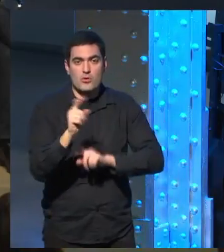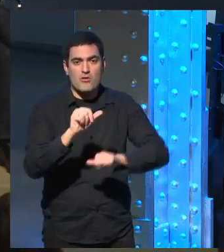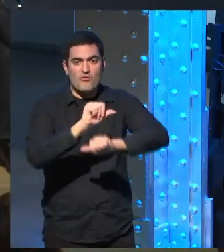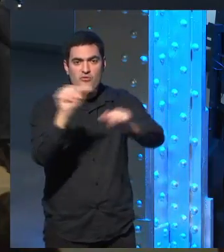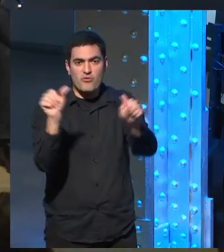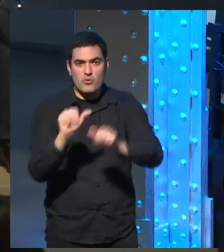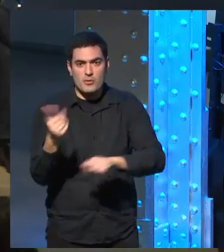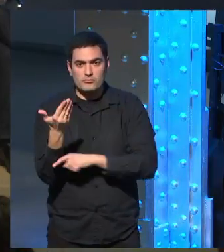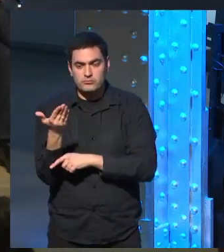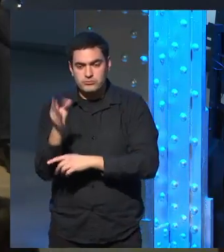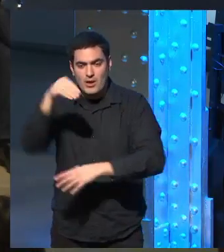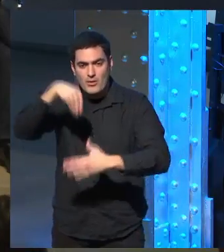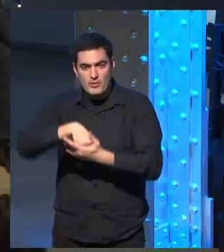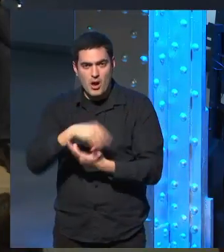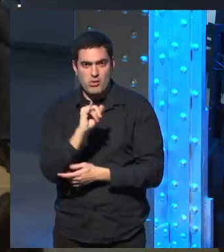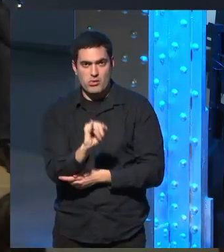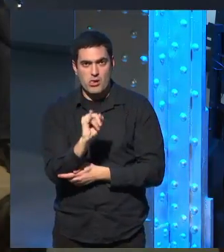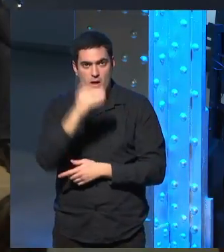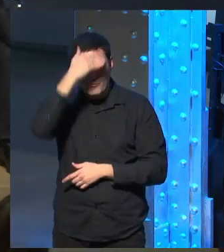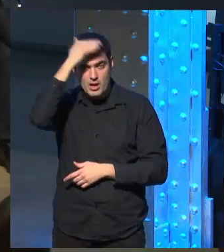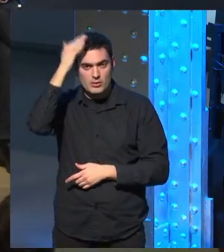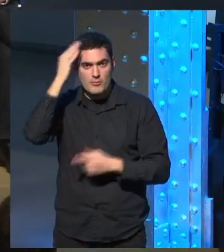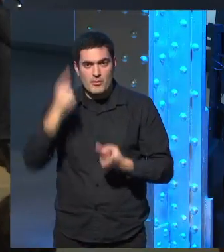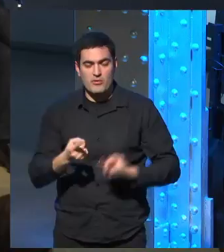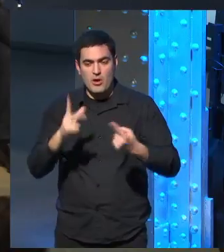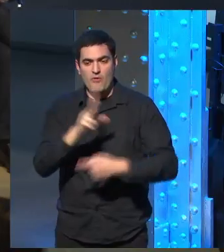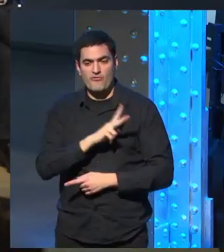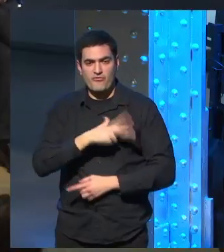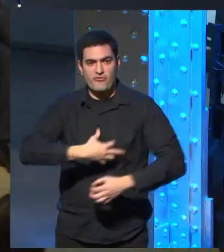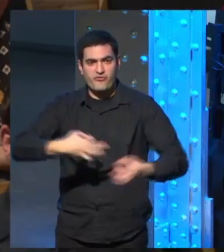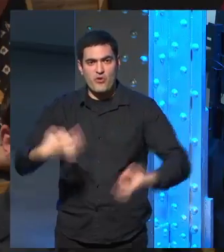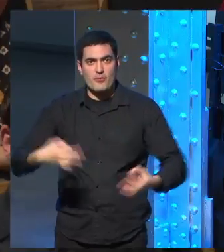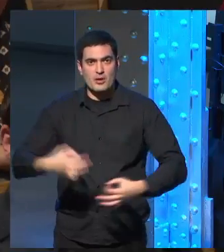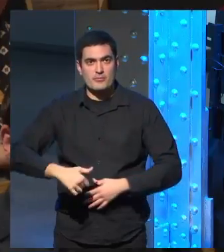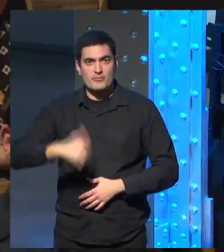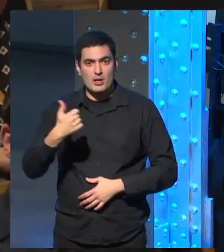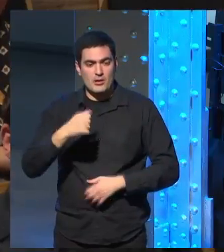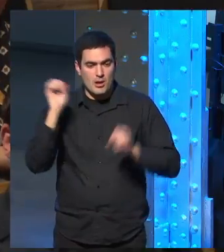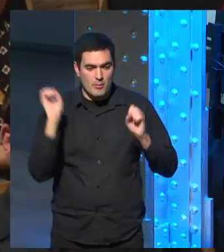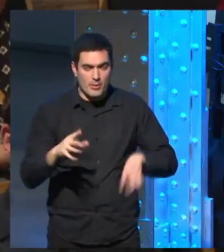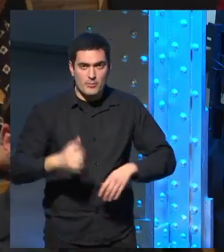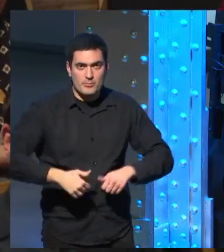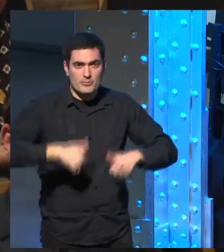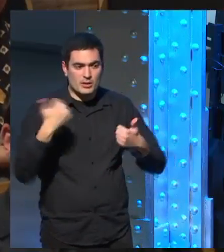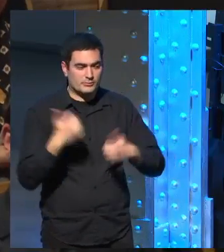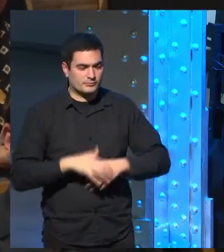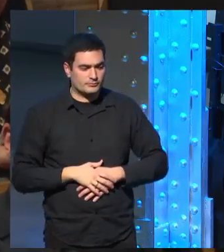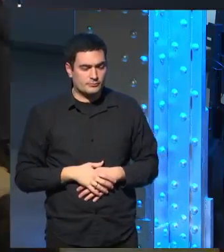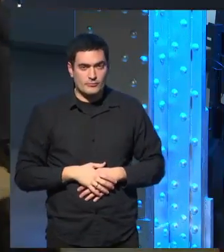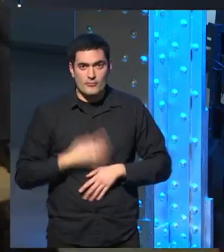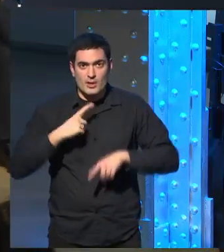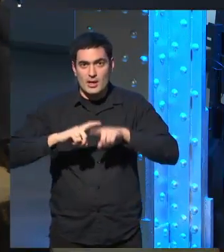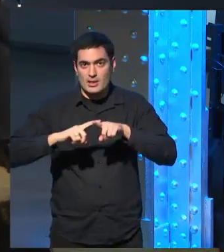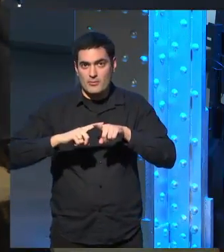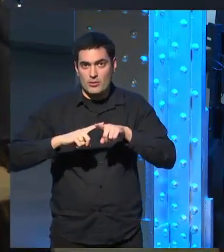tan presente como en otras obras del primer Bartók, que eran más formalistas, absolutamente, y mucho más abandonado a ese